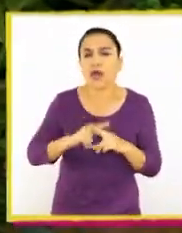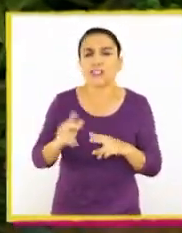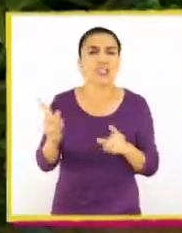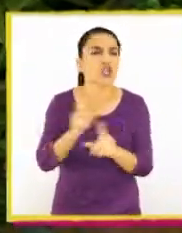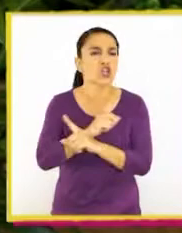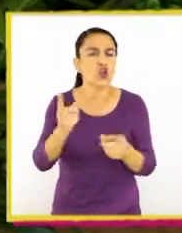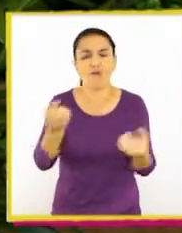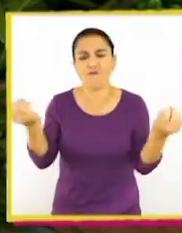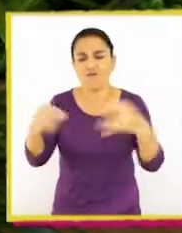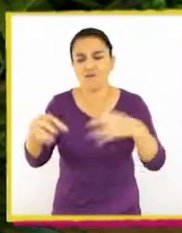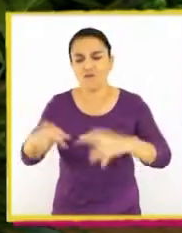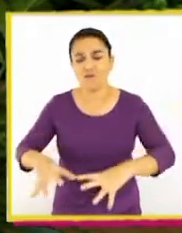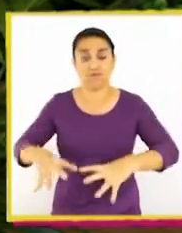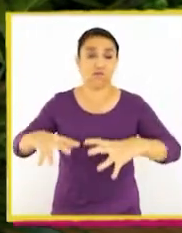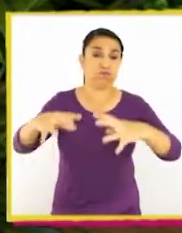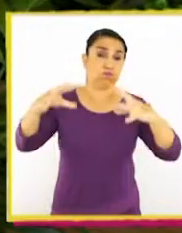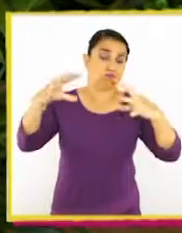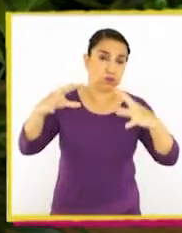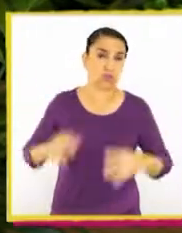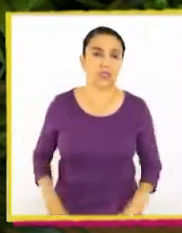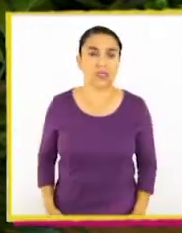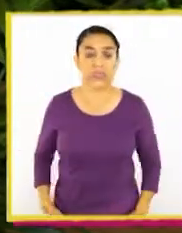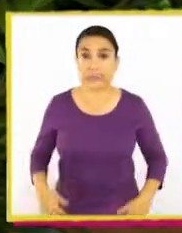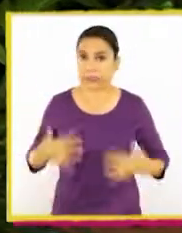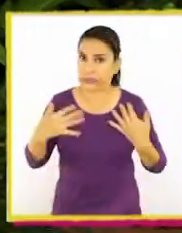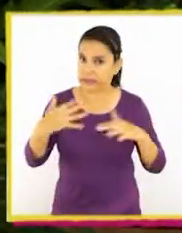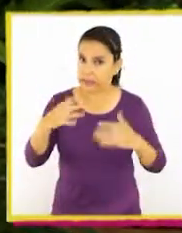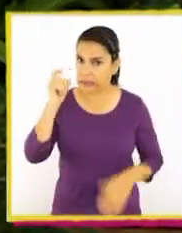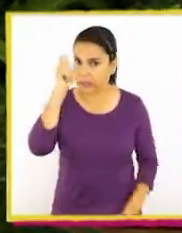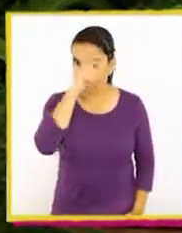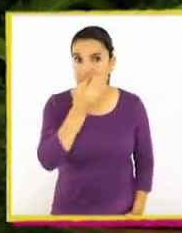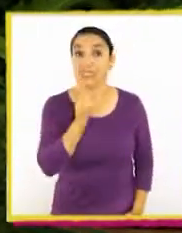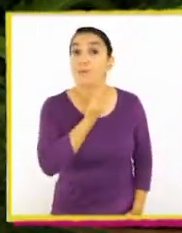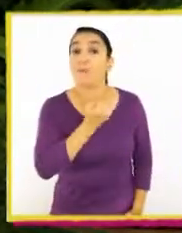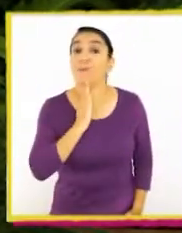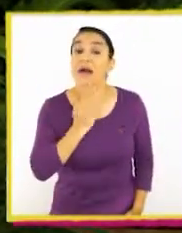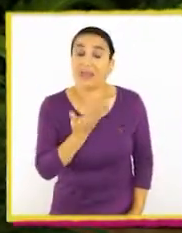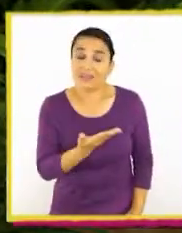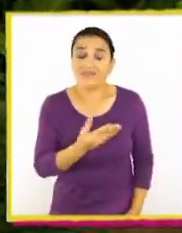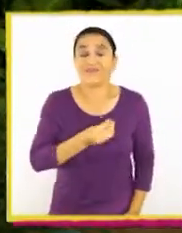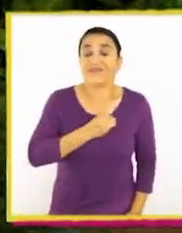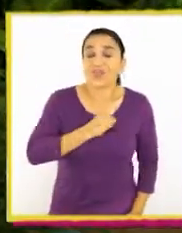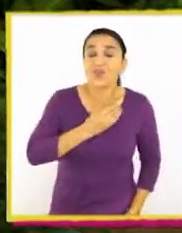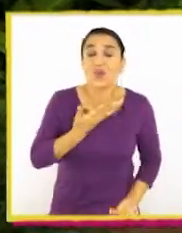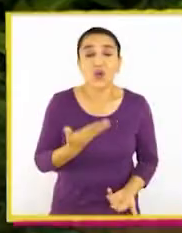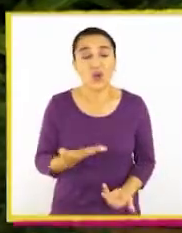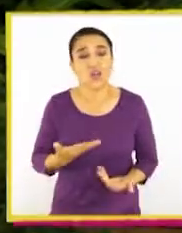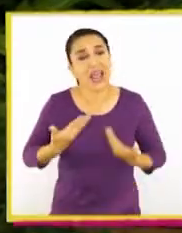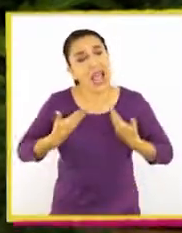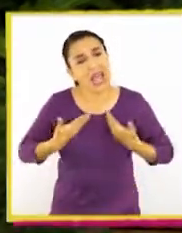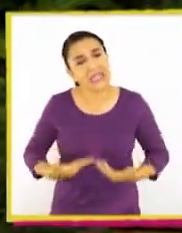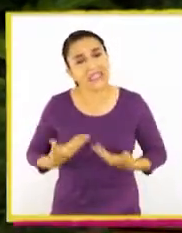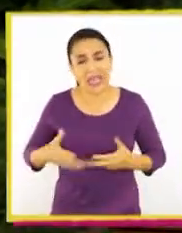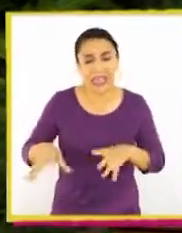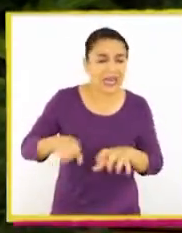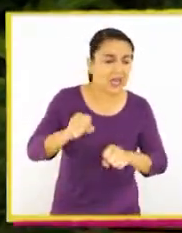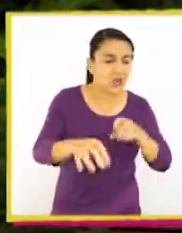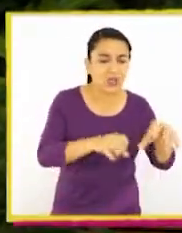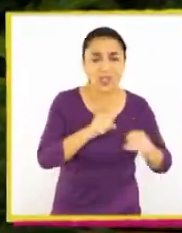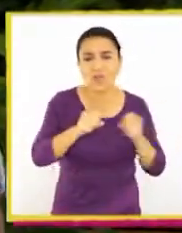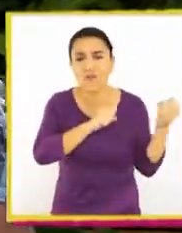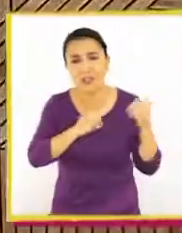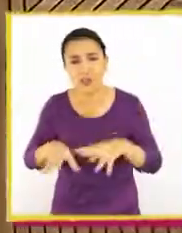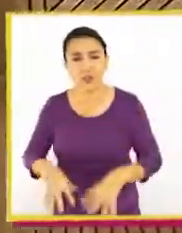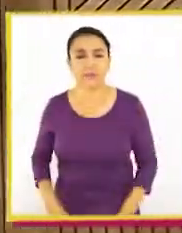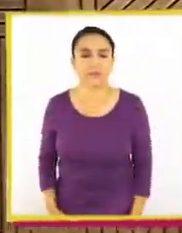no acumular tanta basura? Uf, qué complicada la situación de Maca. Pobre, debe estar muy cansada recogiendo tanta